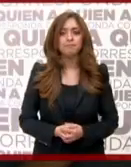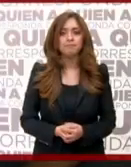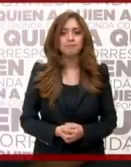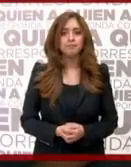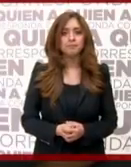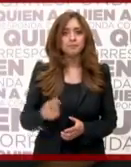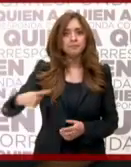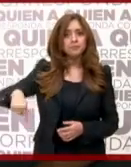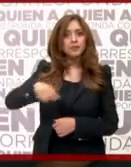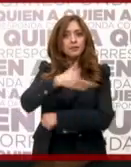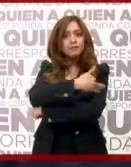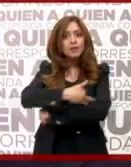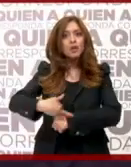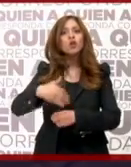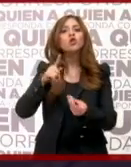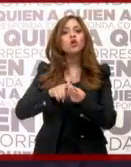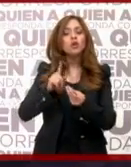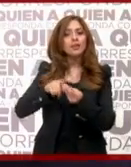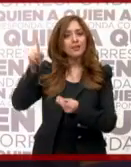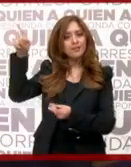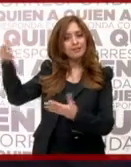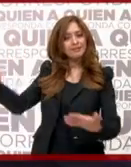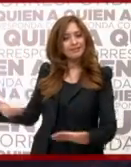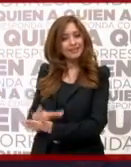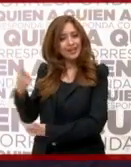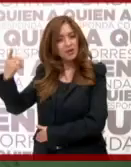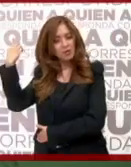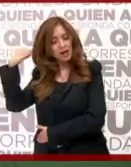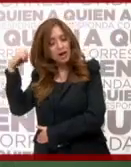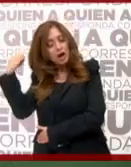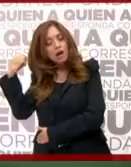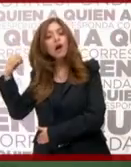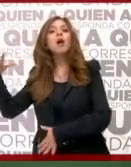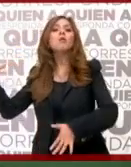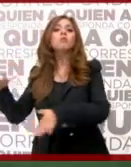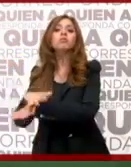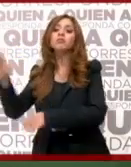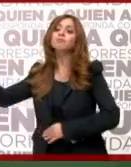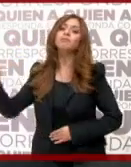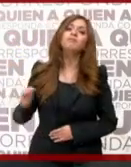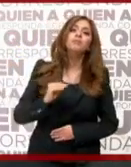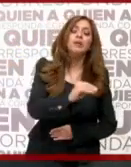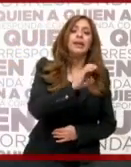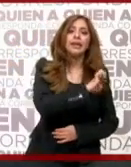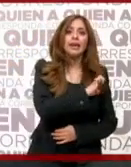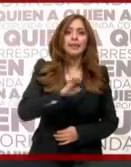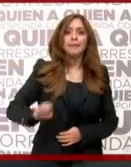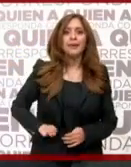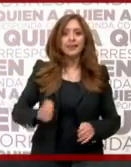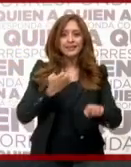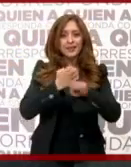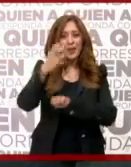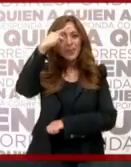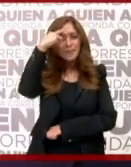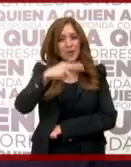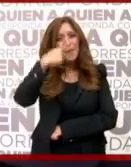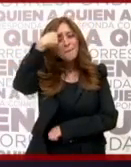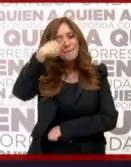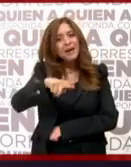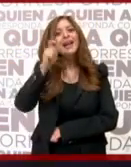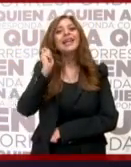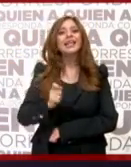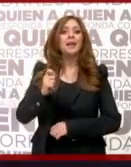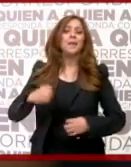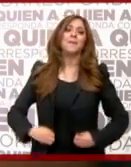Esta familia es originaria de Oaxaca. Desde hace varios años radican en Ecatepec, Estado de México, con la finalidad de encontrar